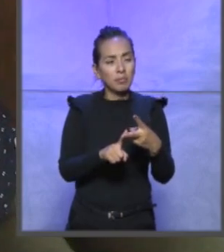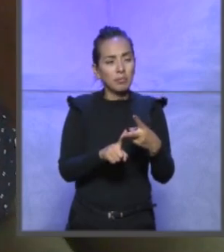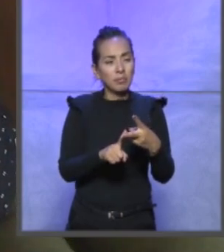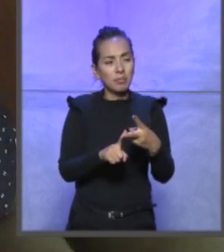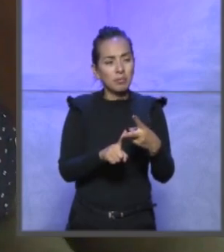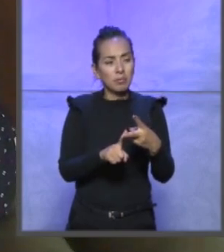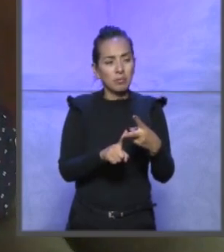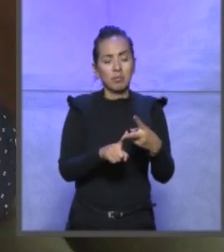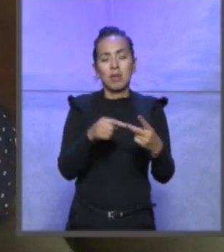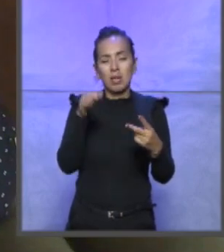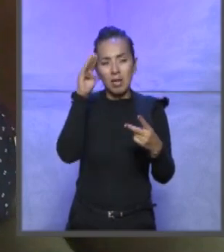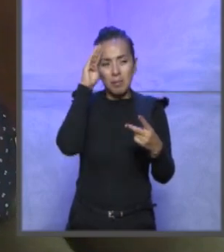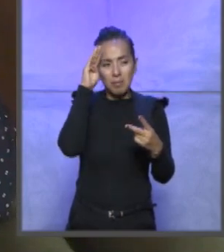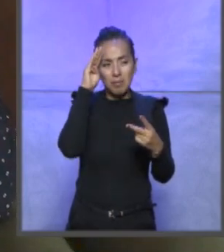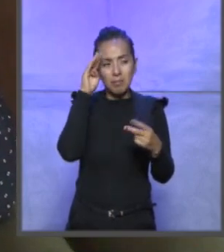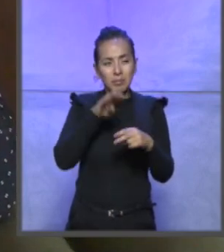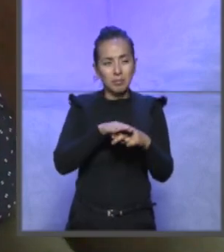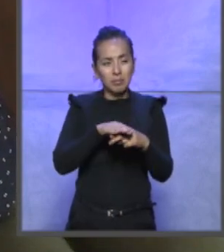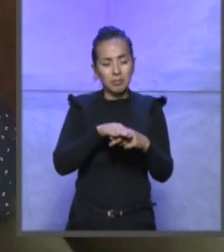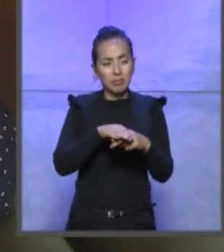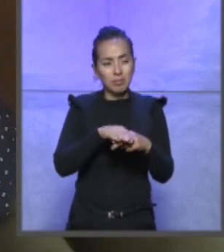El segundo momento sería, bueno, la militancia,